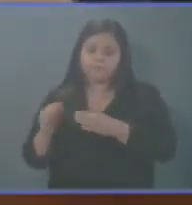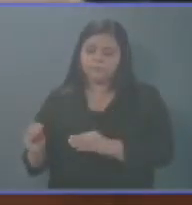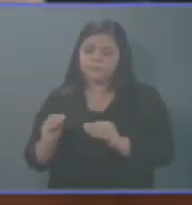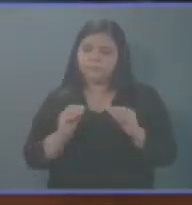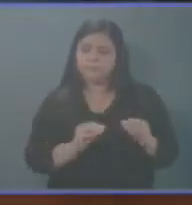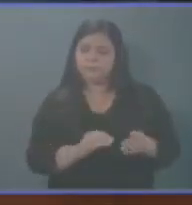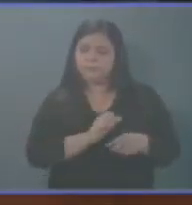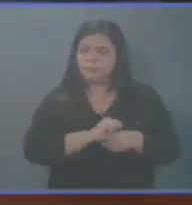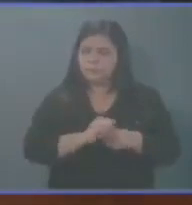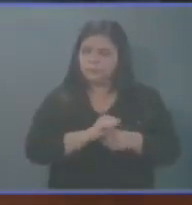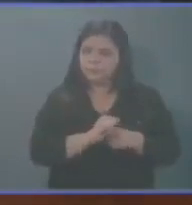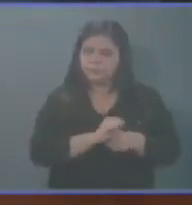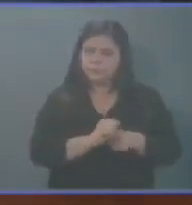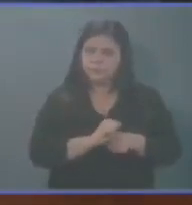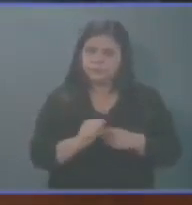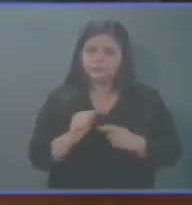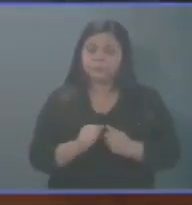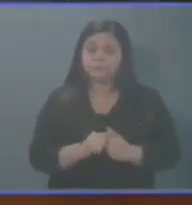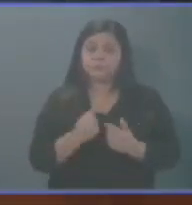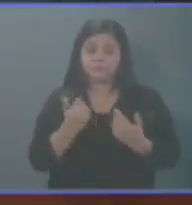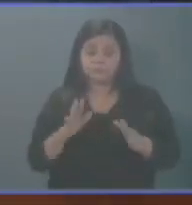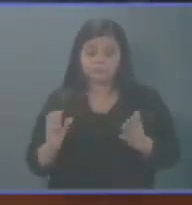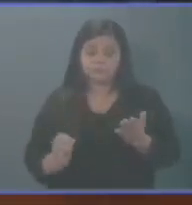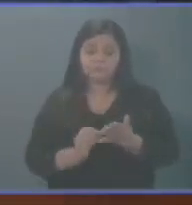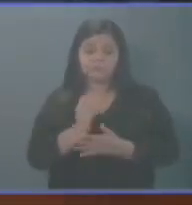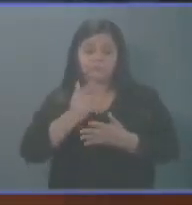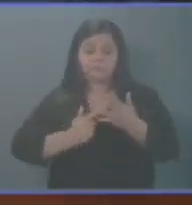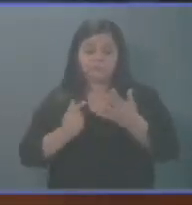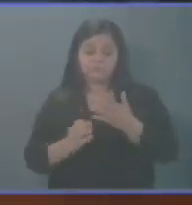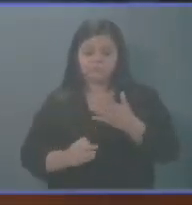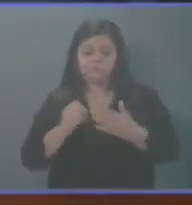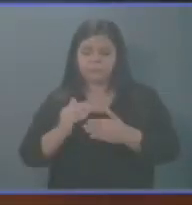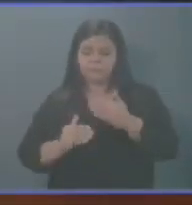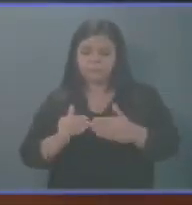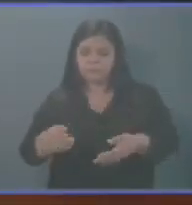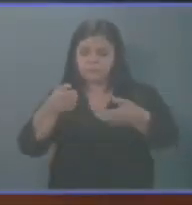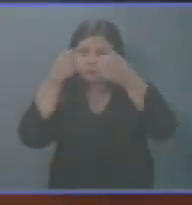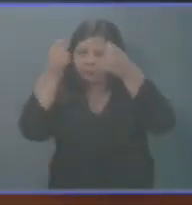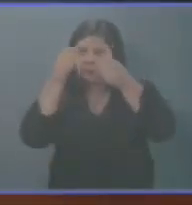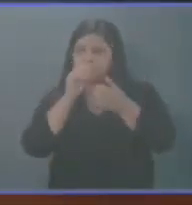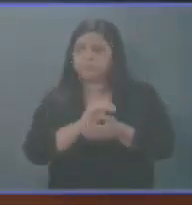vigor a finales de esa década de la nueva normativa penal y procesal penal,